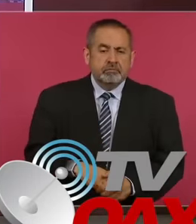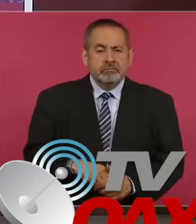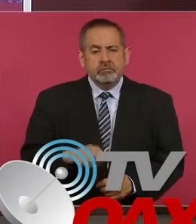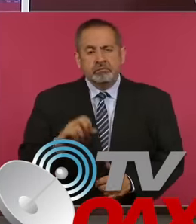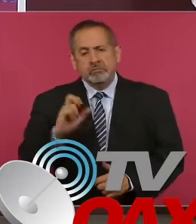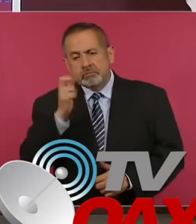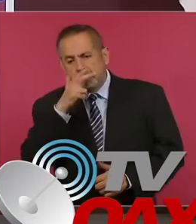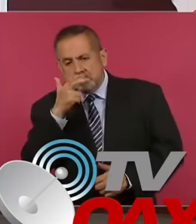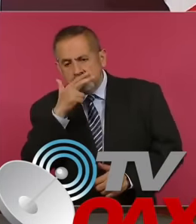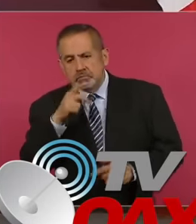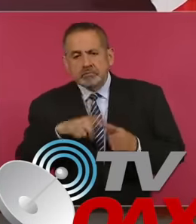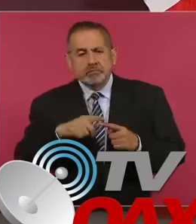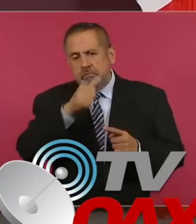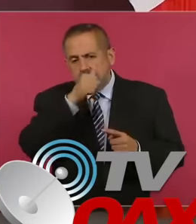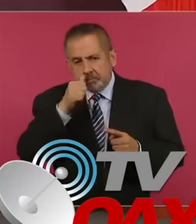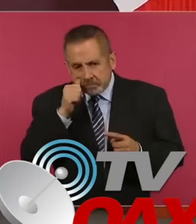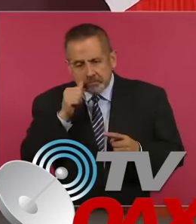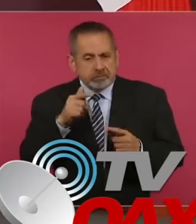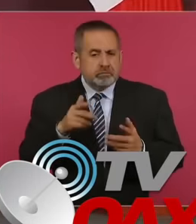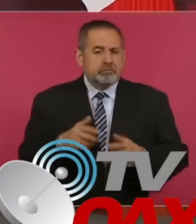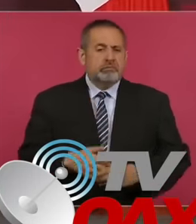Chihuahua, Juárez,